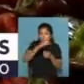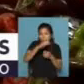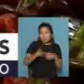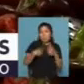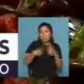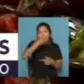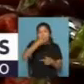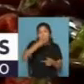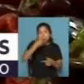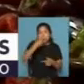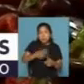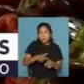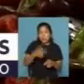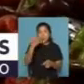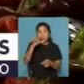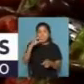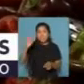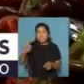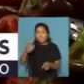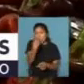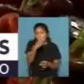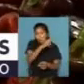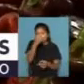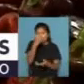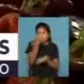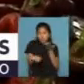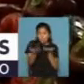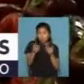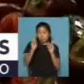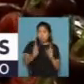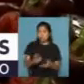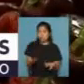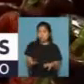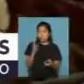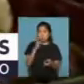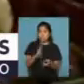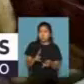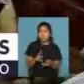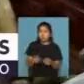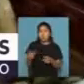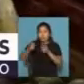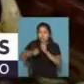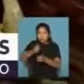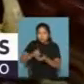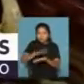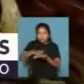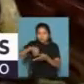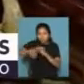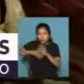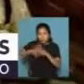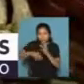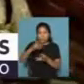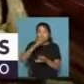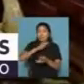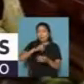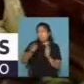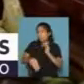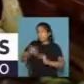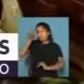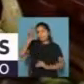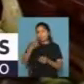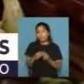450, 500 el kilo. Así que no, ni hablar de clericó. ¿Cómo ven los precios? Ha